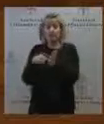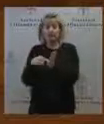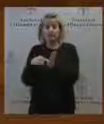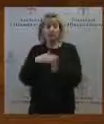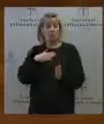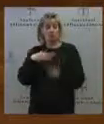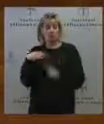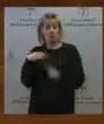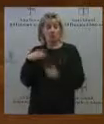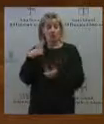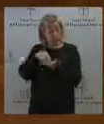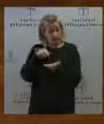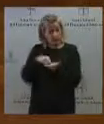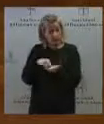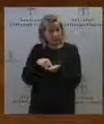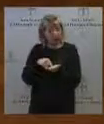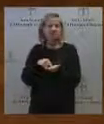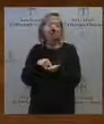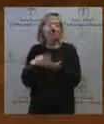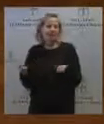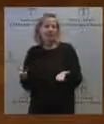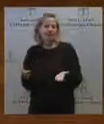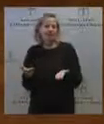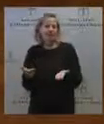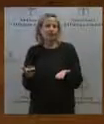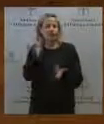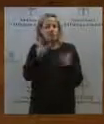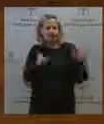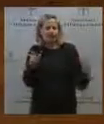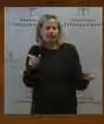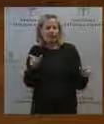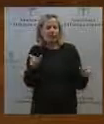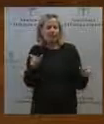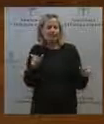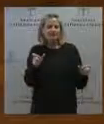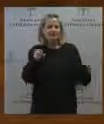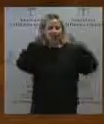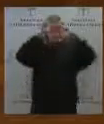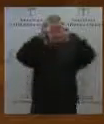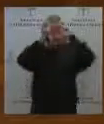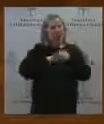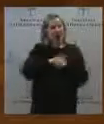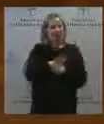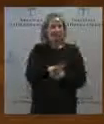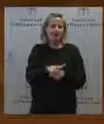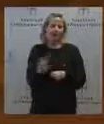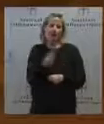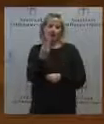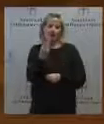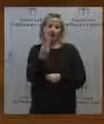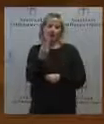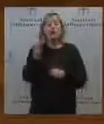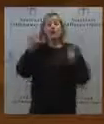últimos años y no es tan difícil. En relación a las políticas de promoción de empleo, hay en este momento, según la encuesta de